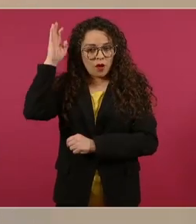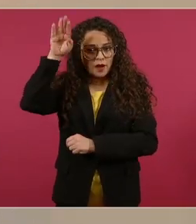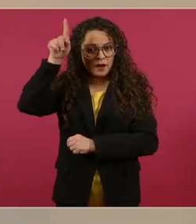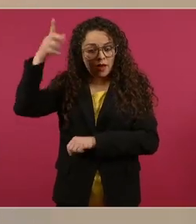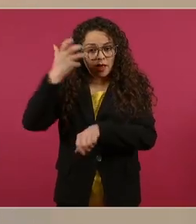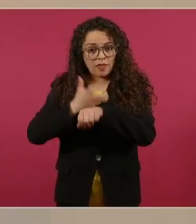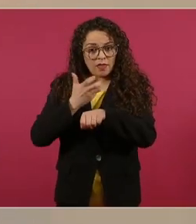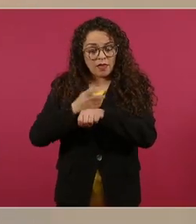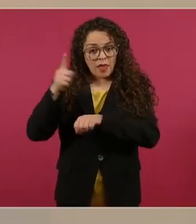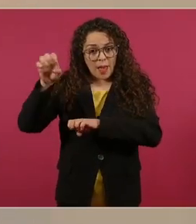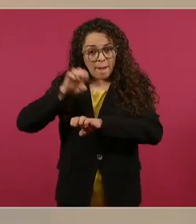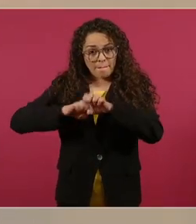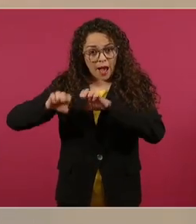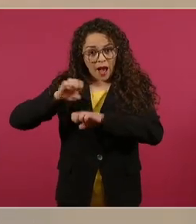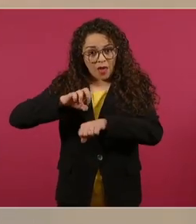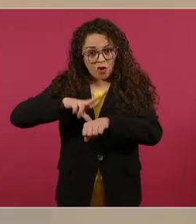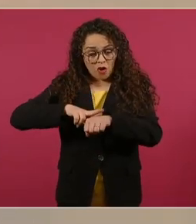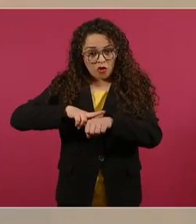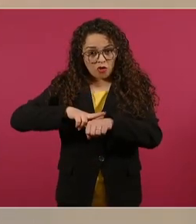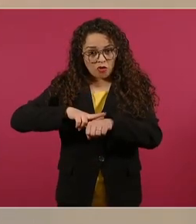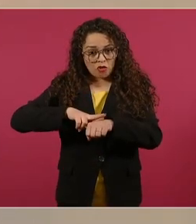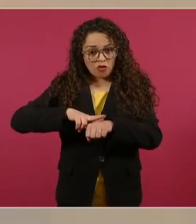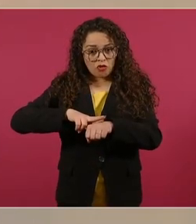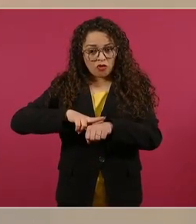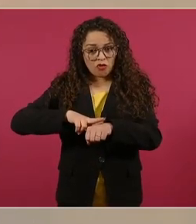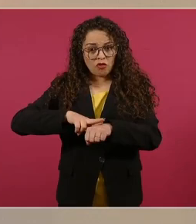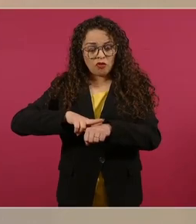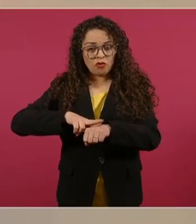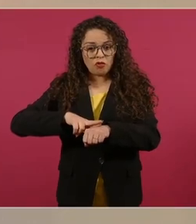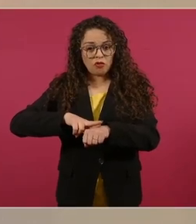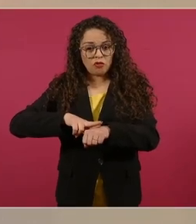Unidos de ese entonces,